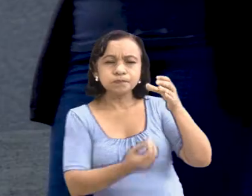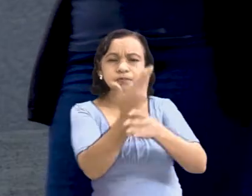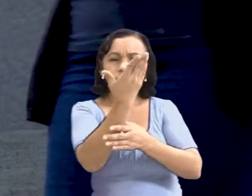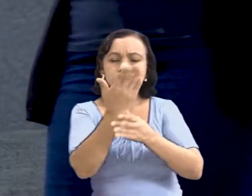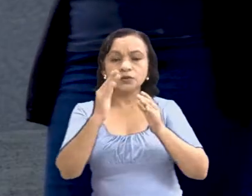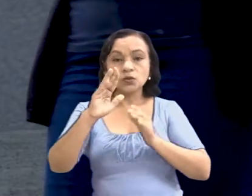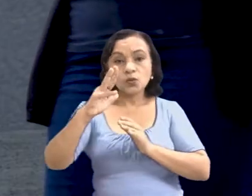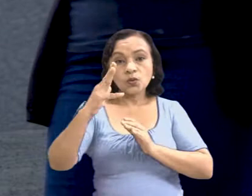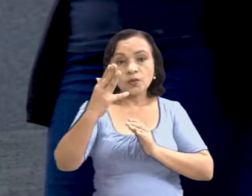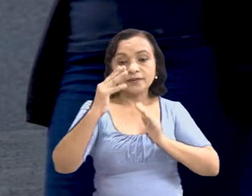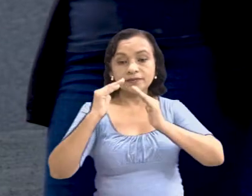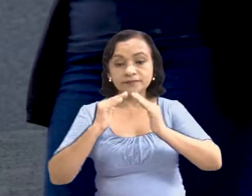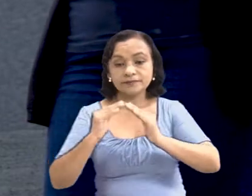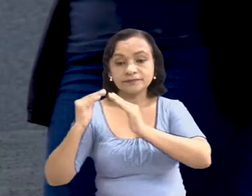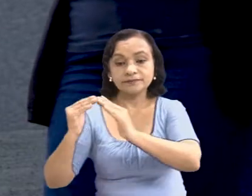9 caseríos